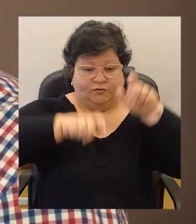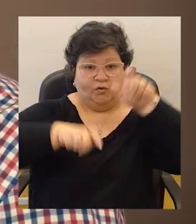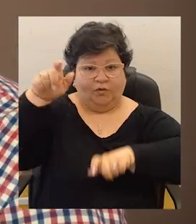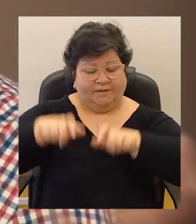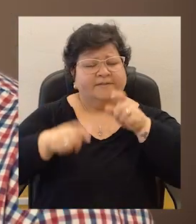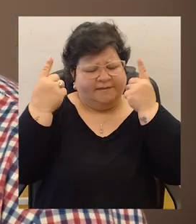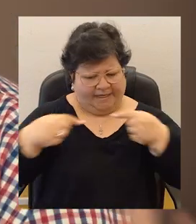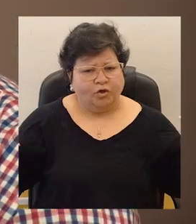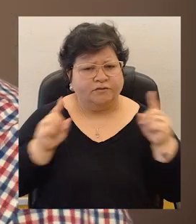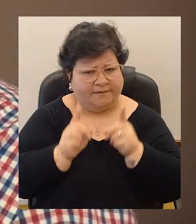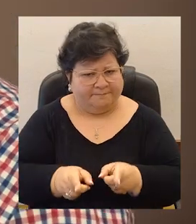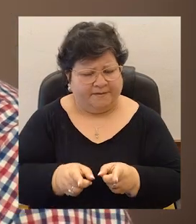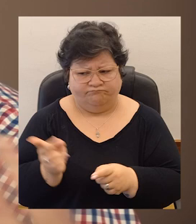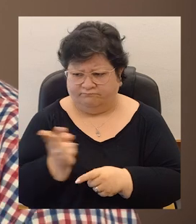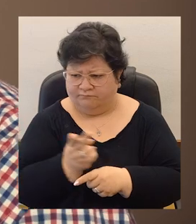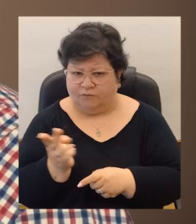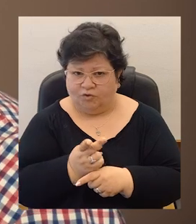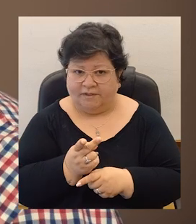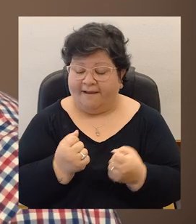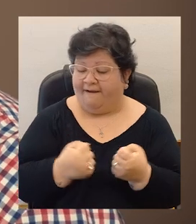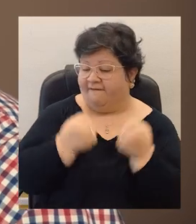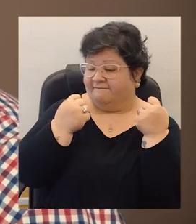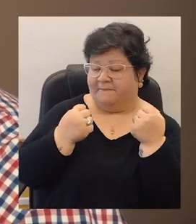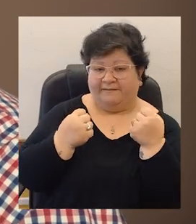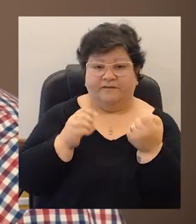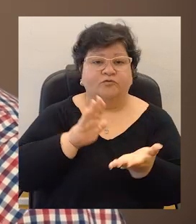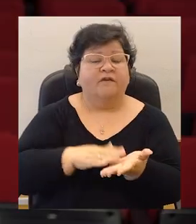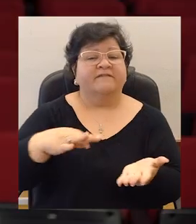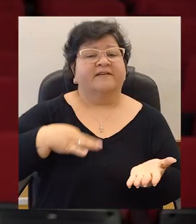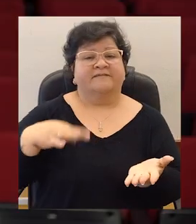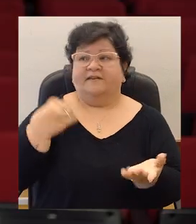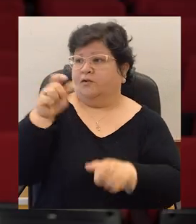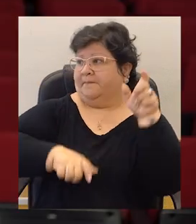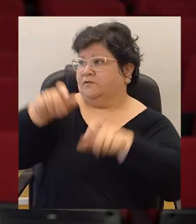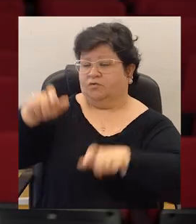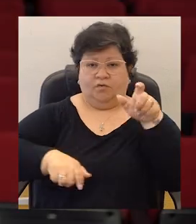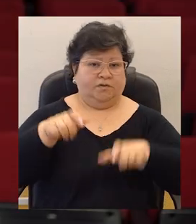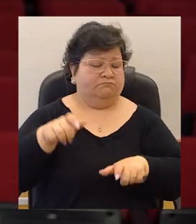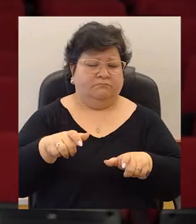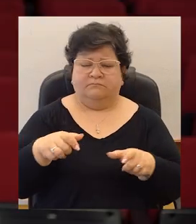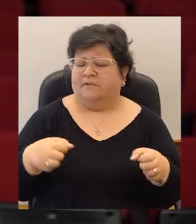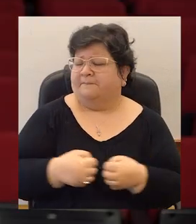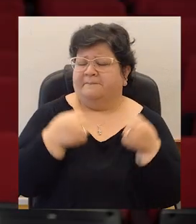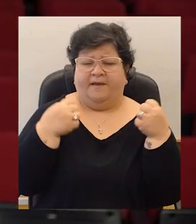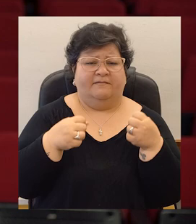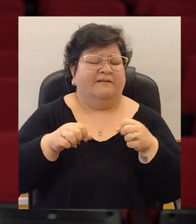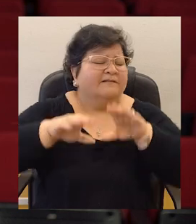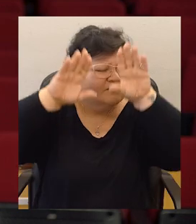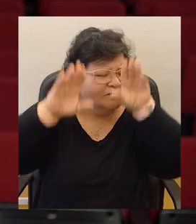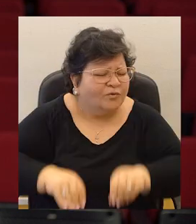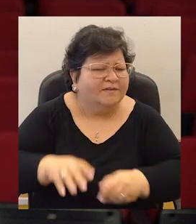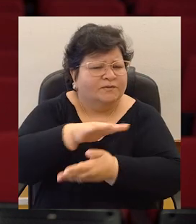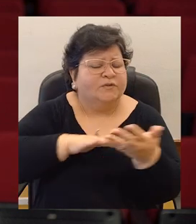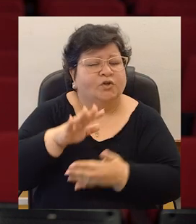y este internet de las cosas ambas cosas para afectando nuestra vida cotidiana permanentemente en realidad afecta absolutamente todos los aspectos de nuestra vida